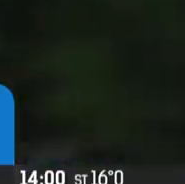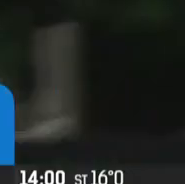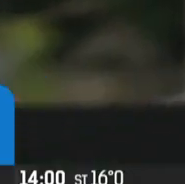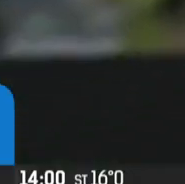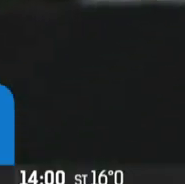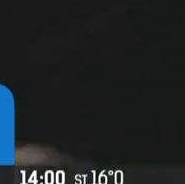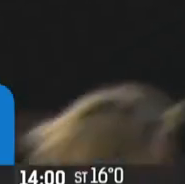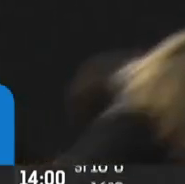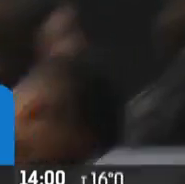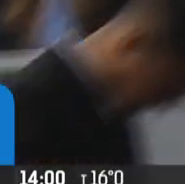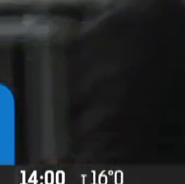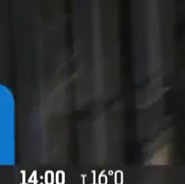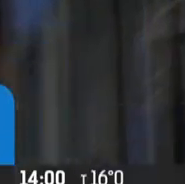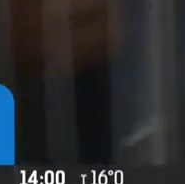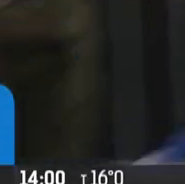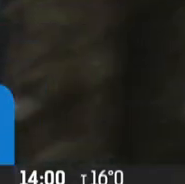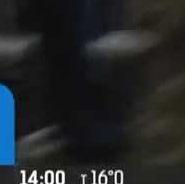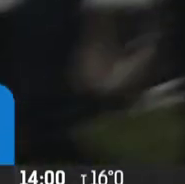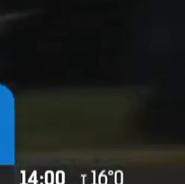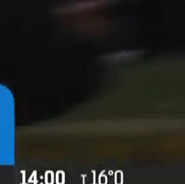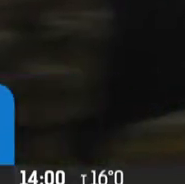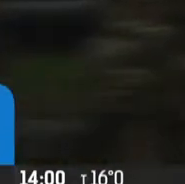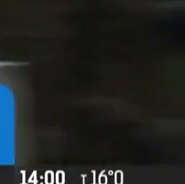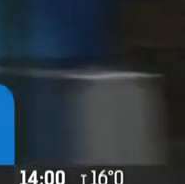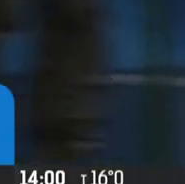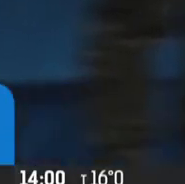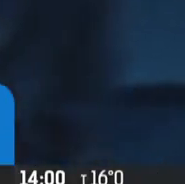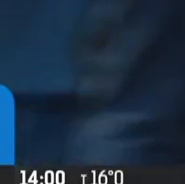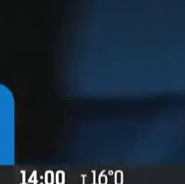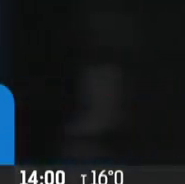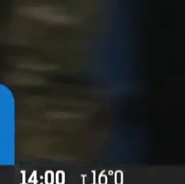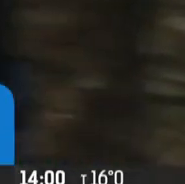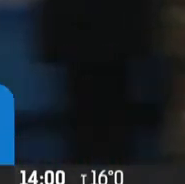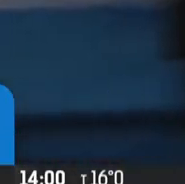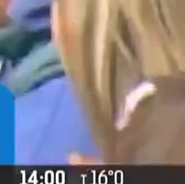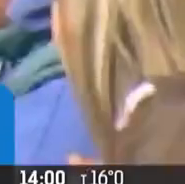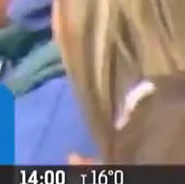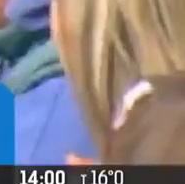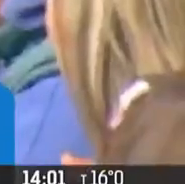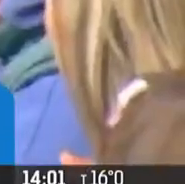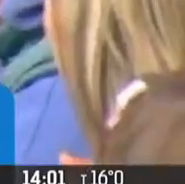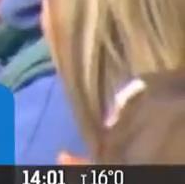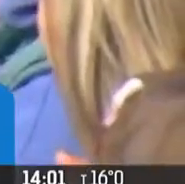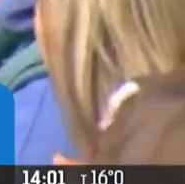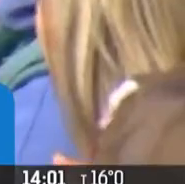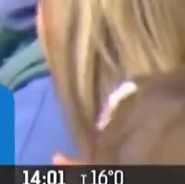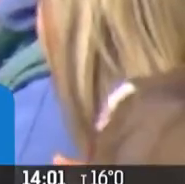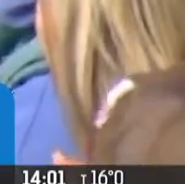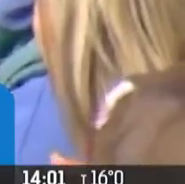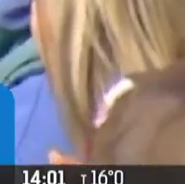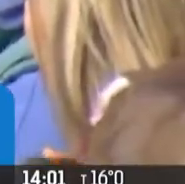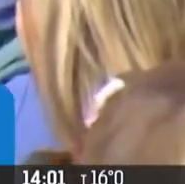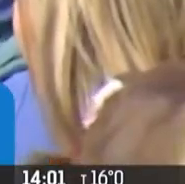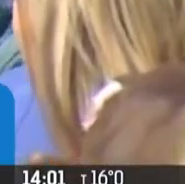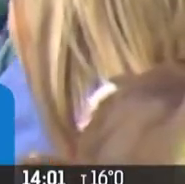departamento de operaciones urbanas de contención al director dios del departament contar los cuentos por hombres y mujeres